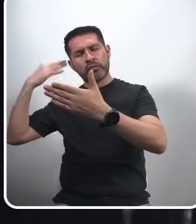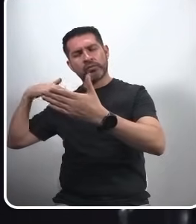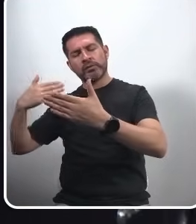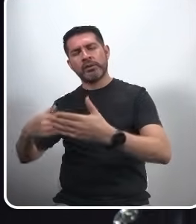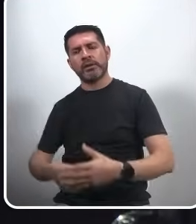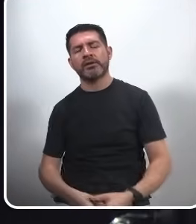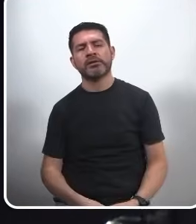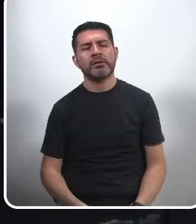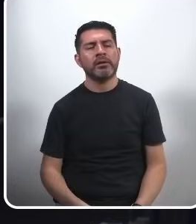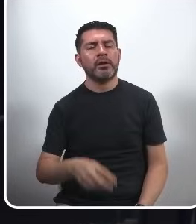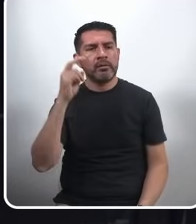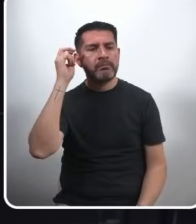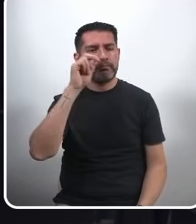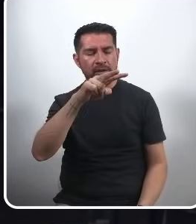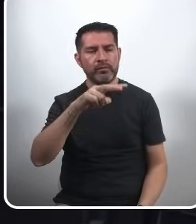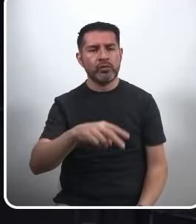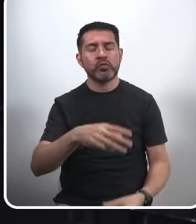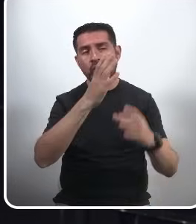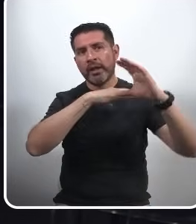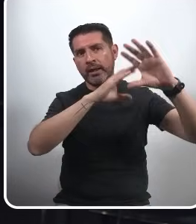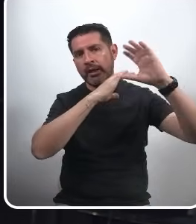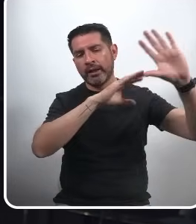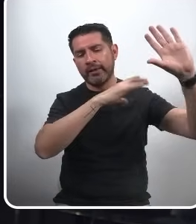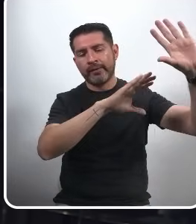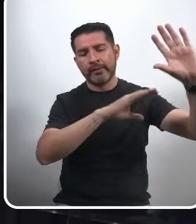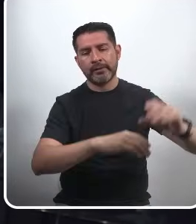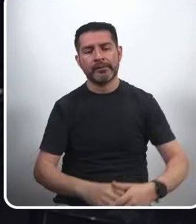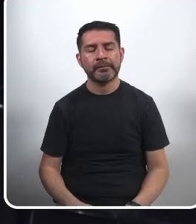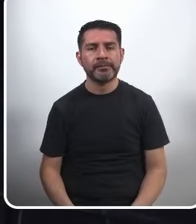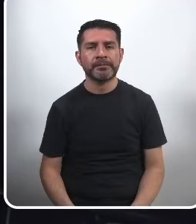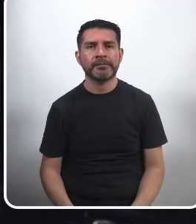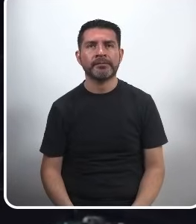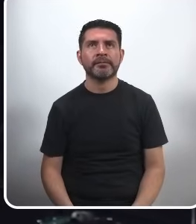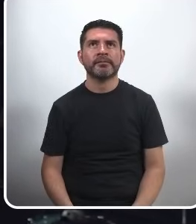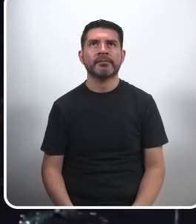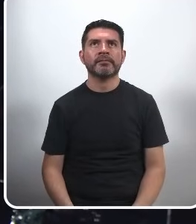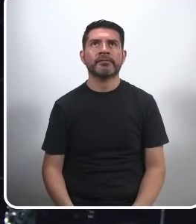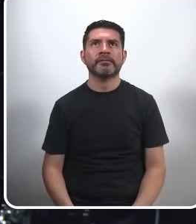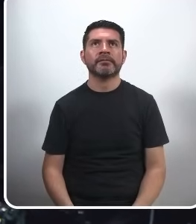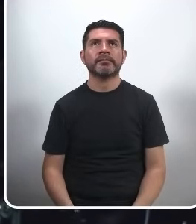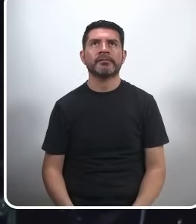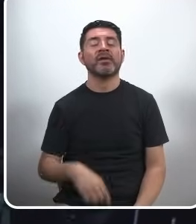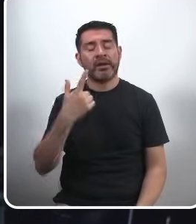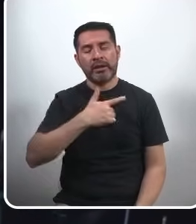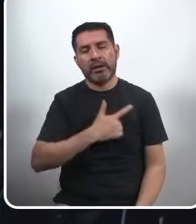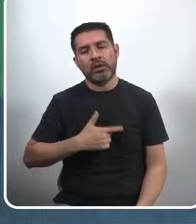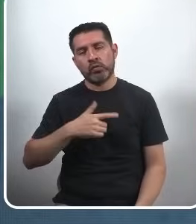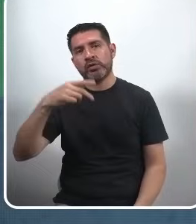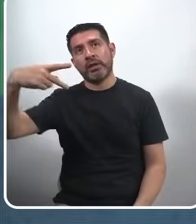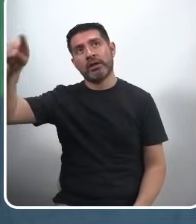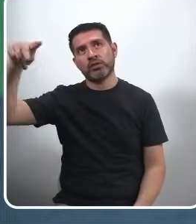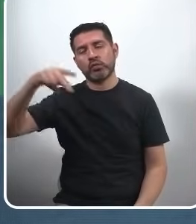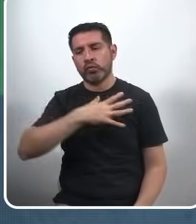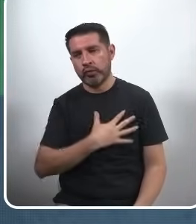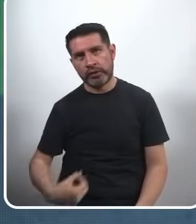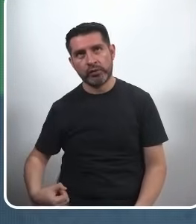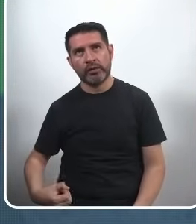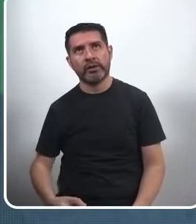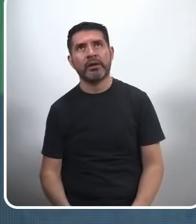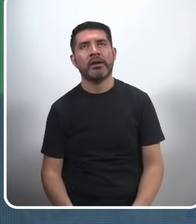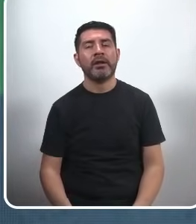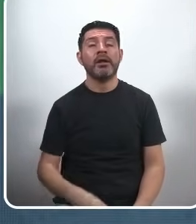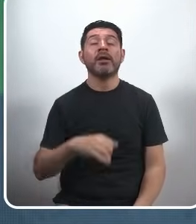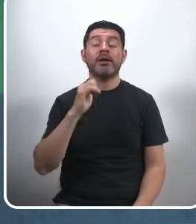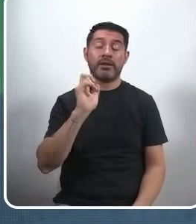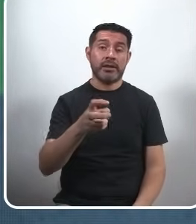voz favorita de Sofía y mía. Es la voz favorita, si nos encanta la voz de esta cantante. Y ella expresó cómo a los 19